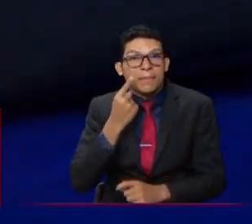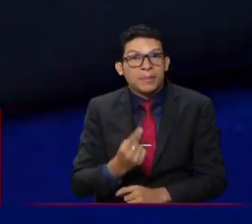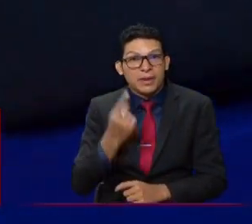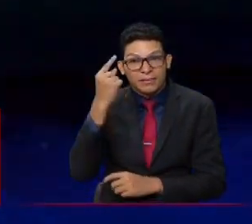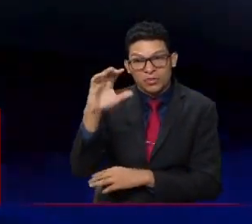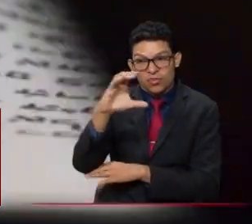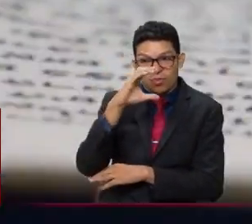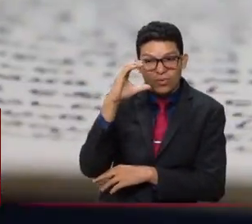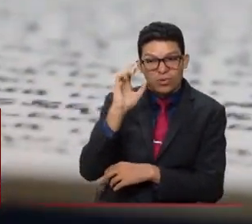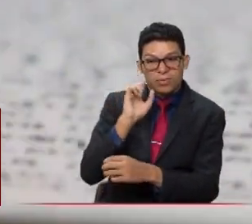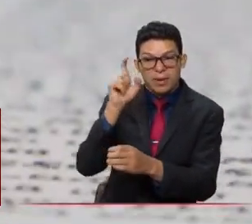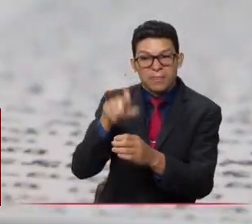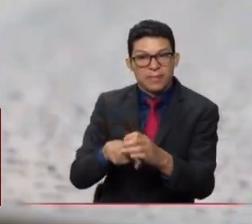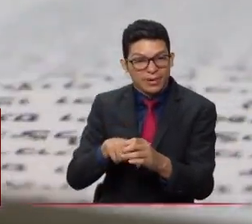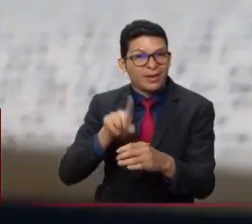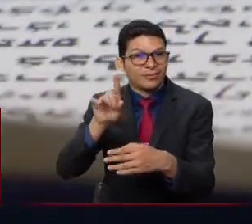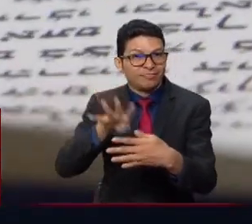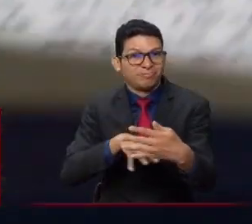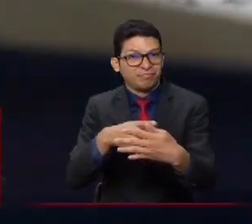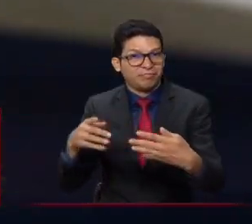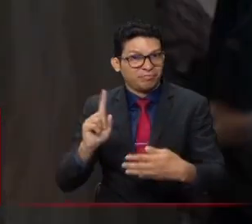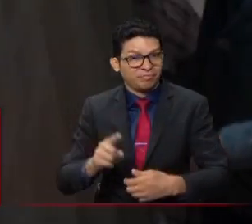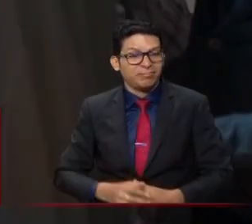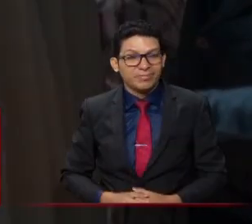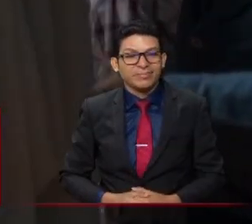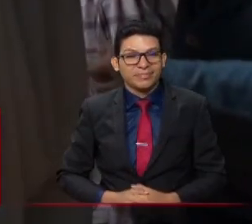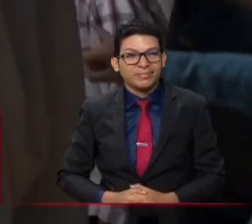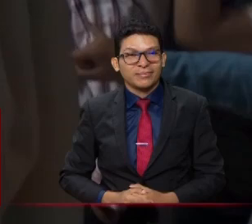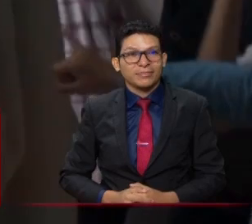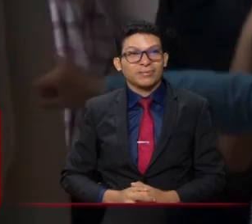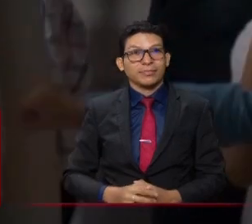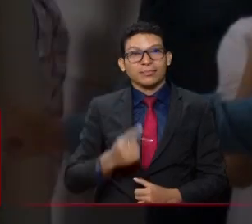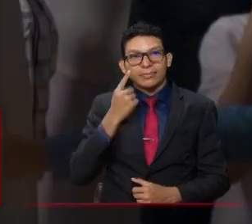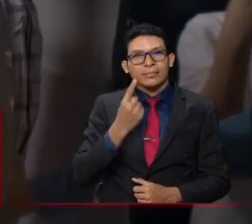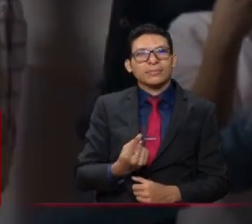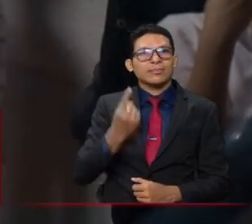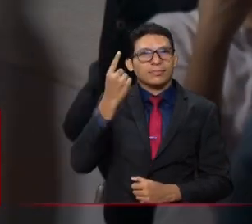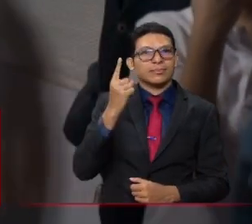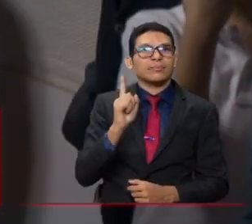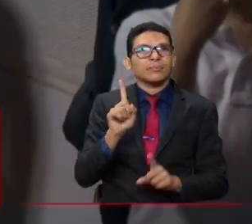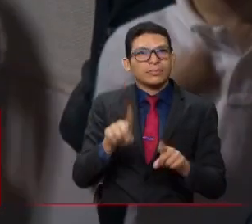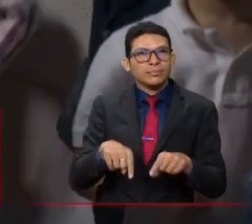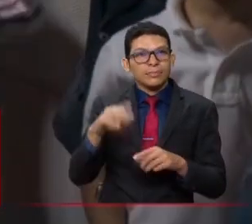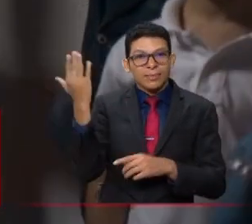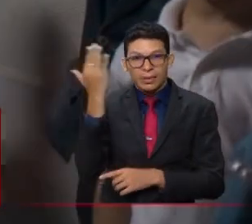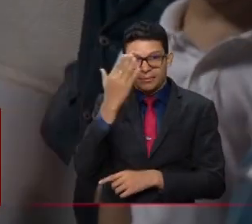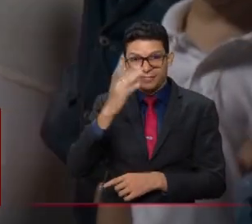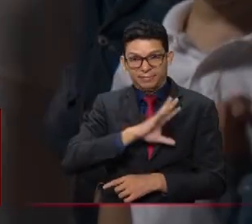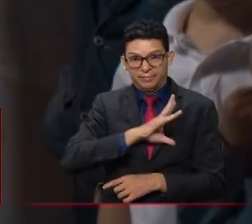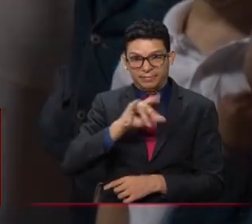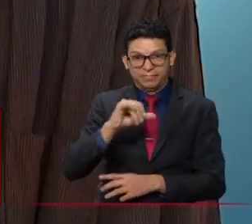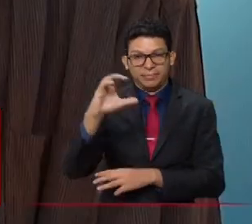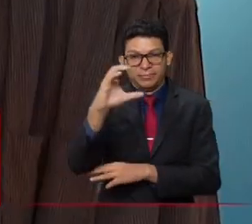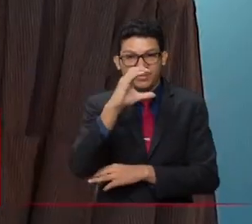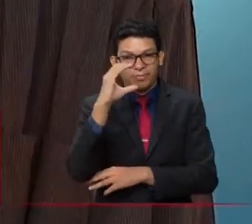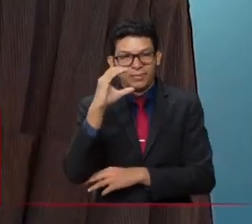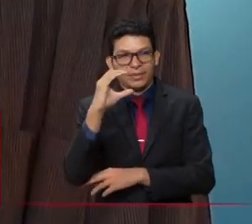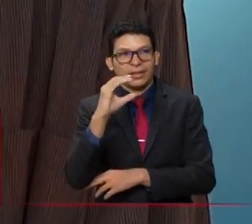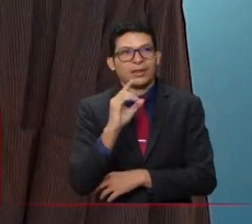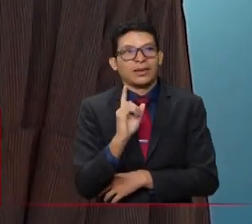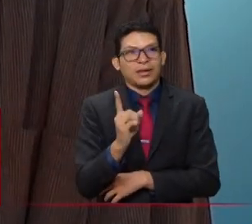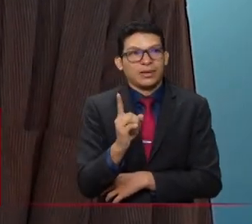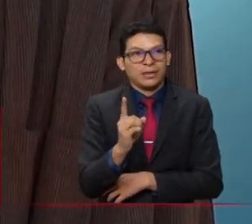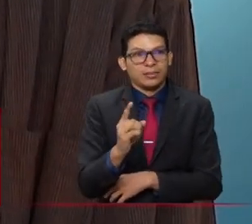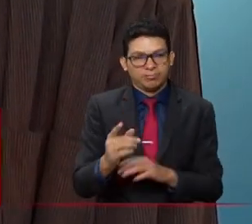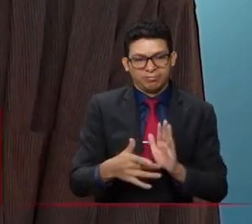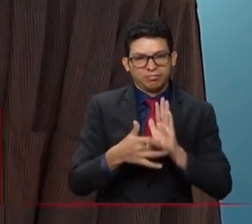producción colombiana en ser programada en este evento. Es la primera vez también que una película caleña y colombiana